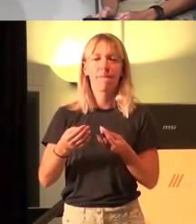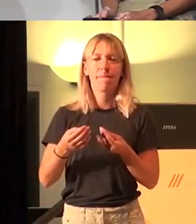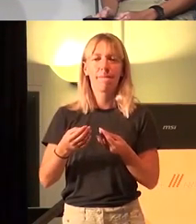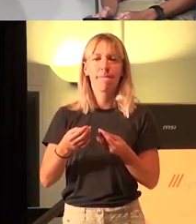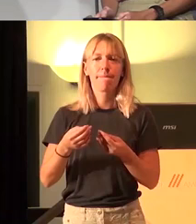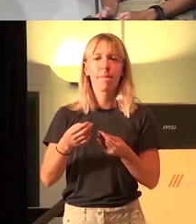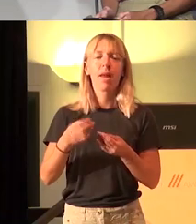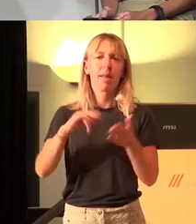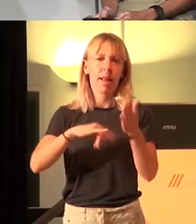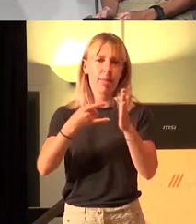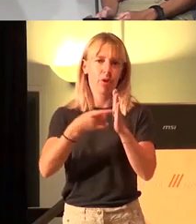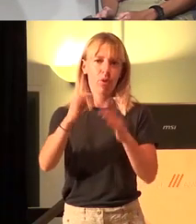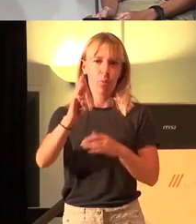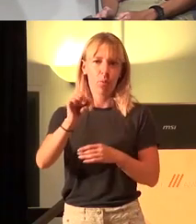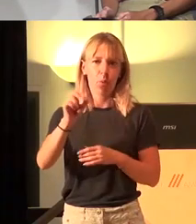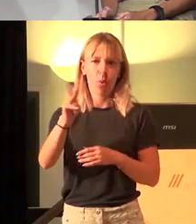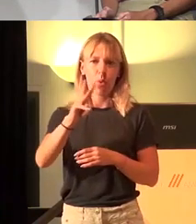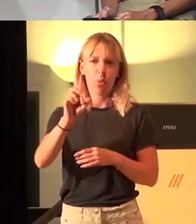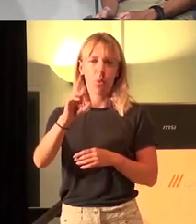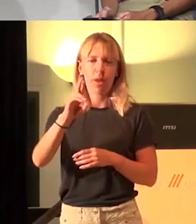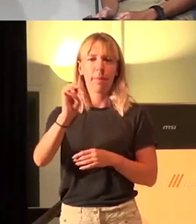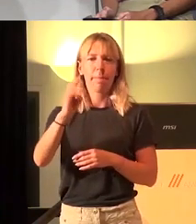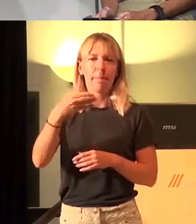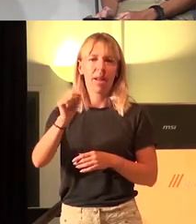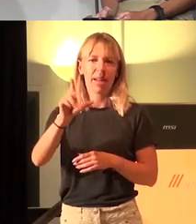de Empowered Parents. En relación al